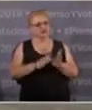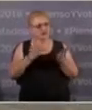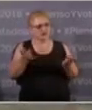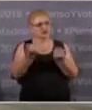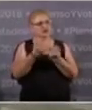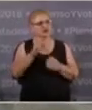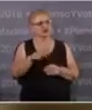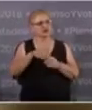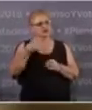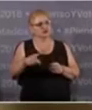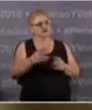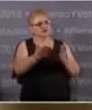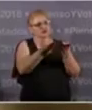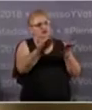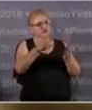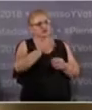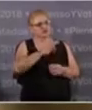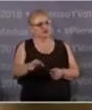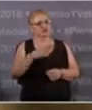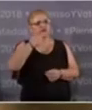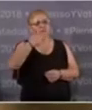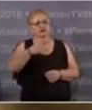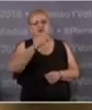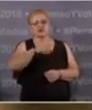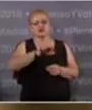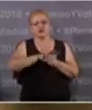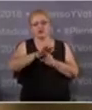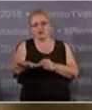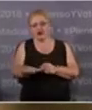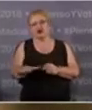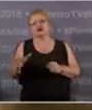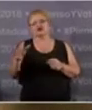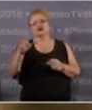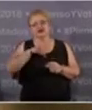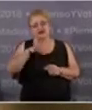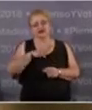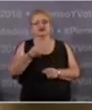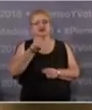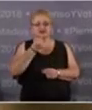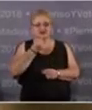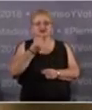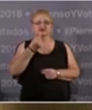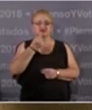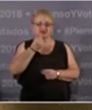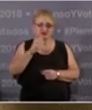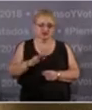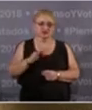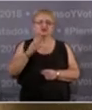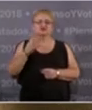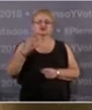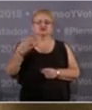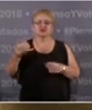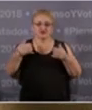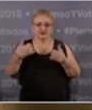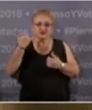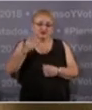plataforma se prioriza la atención y prevención de violencias que sufren las niñas y niños, adolescentes y mujeres.